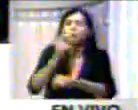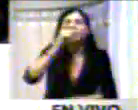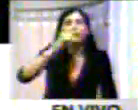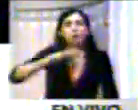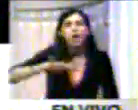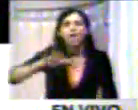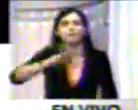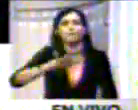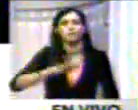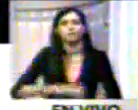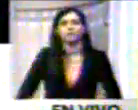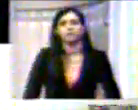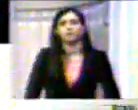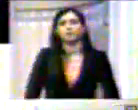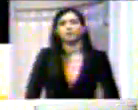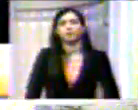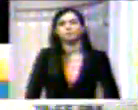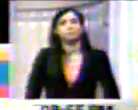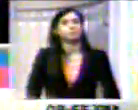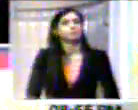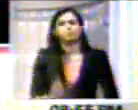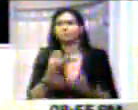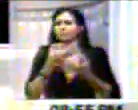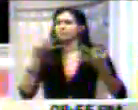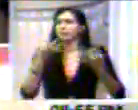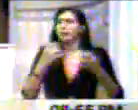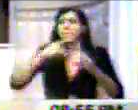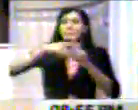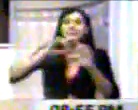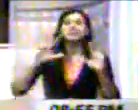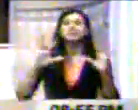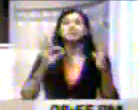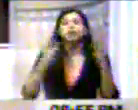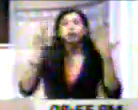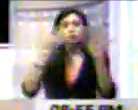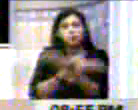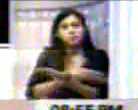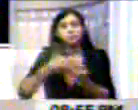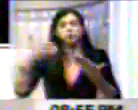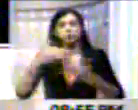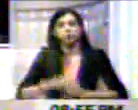de nuestro pueblo ha sido extraordinario. Más de